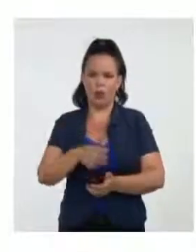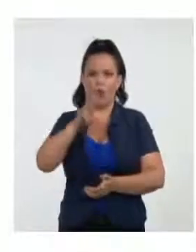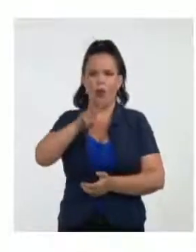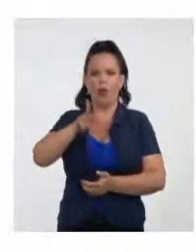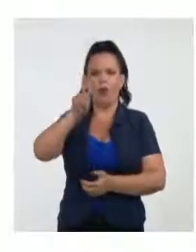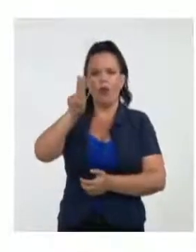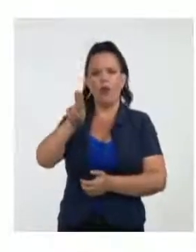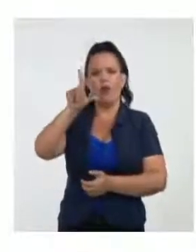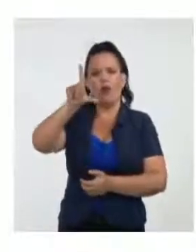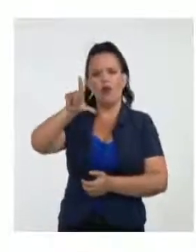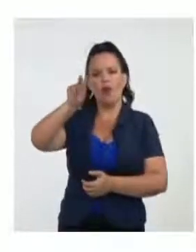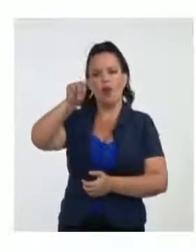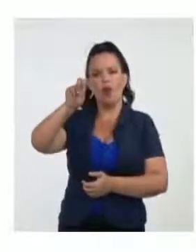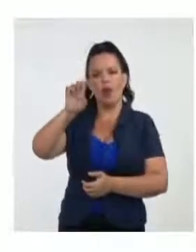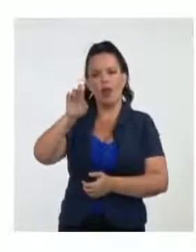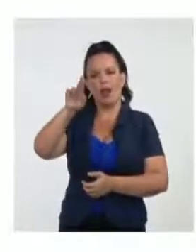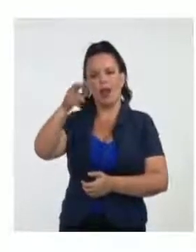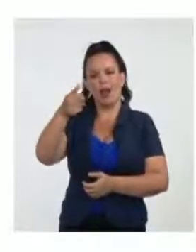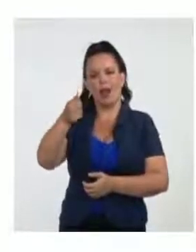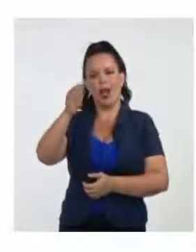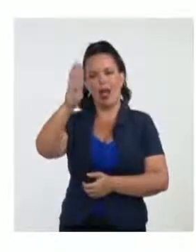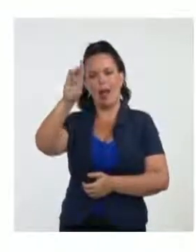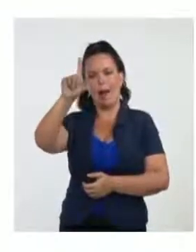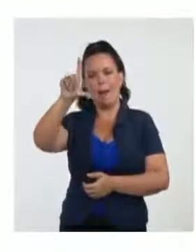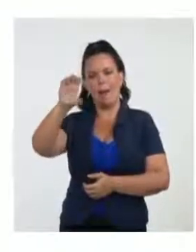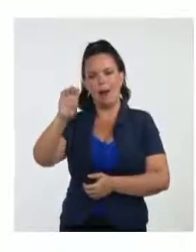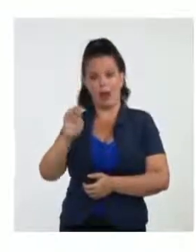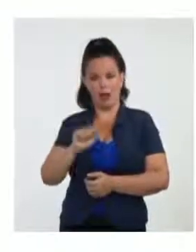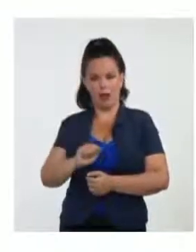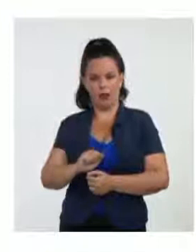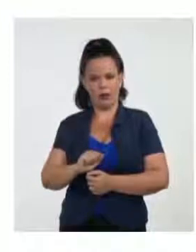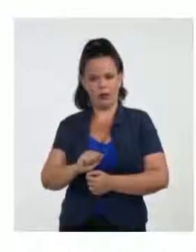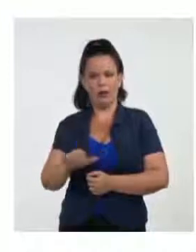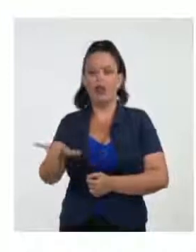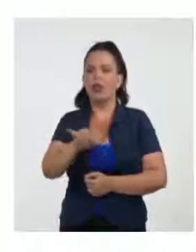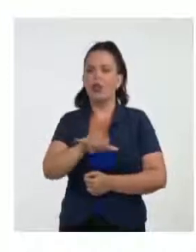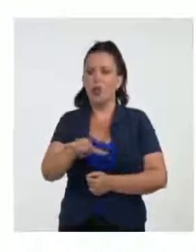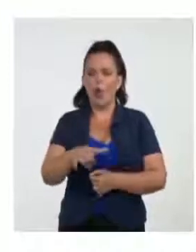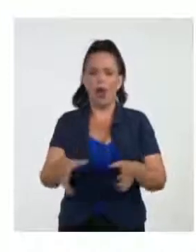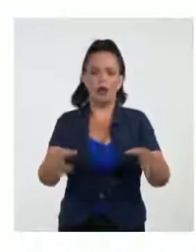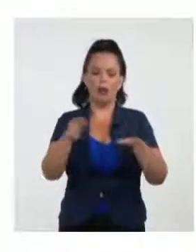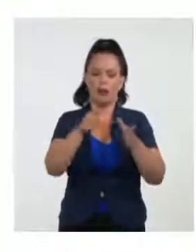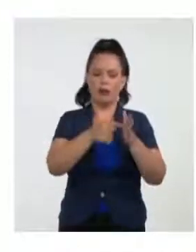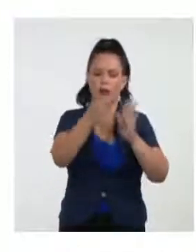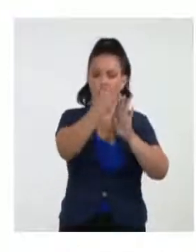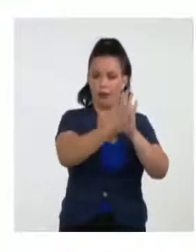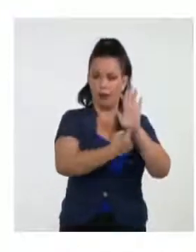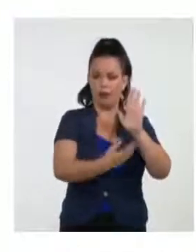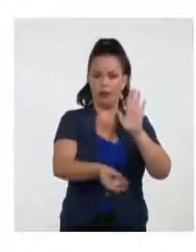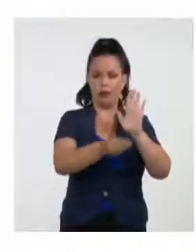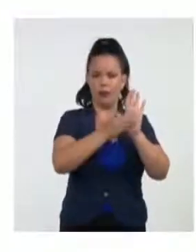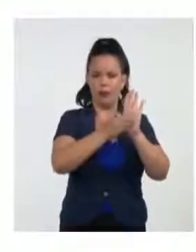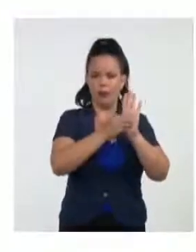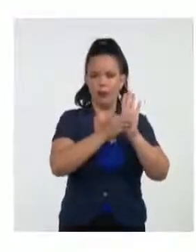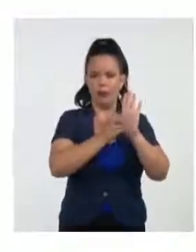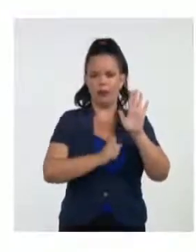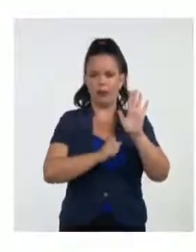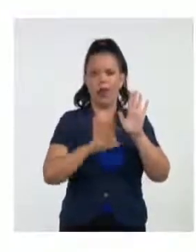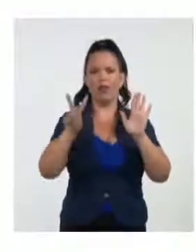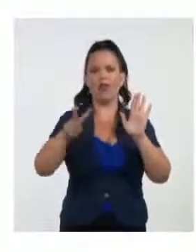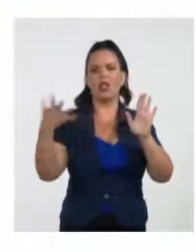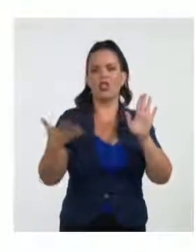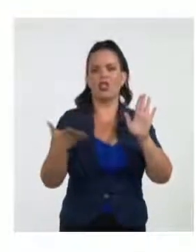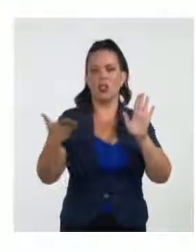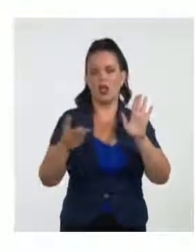ahí entra un parámetro también que lo hemos denotado como la velocidad de vacunación. Es decir, en la misma medida que más rápido sea la vacunación,